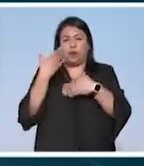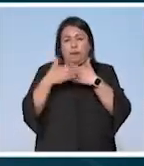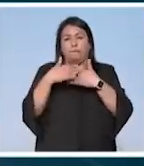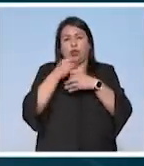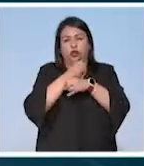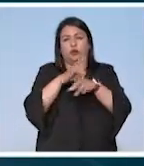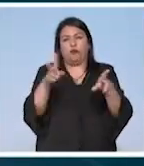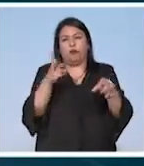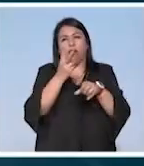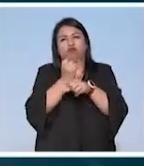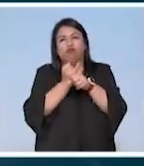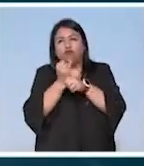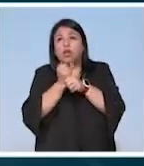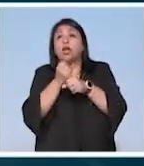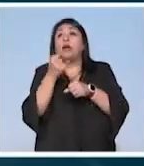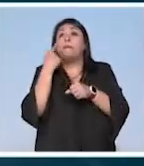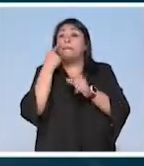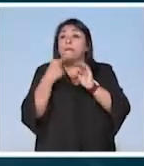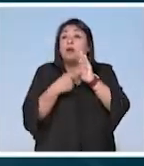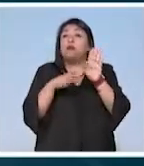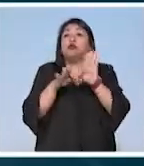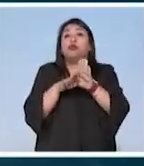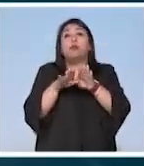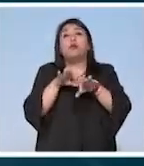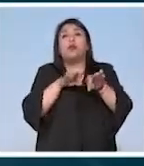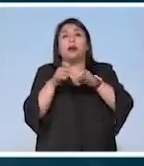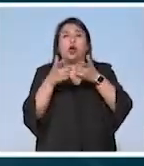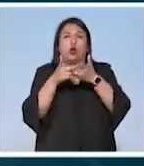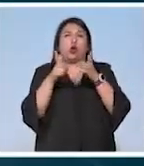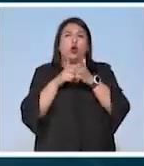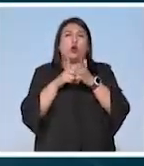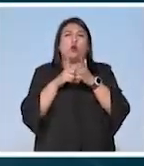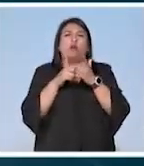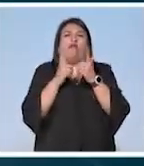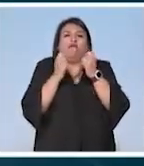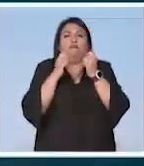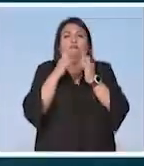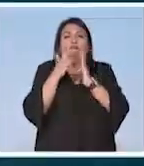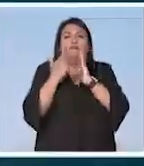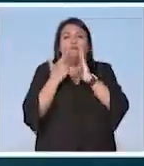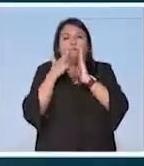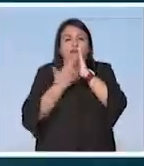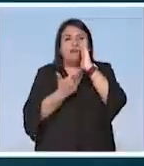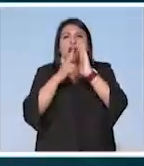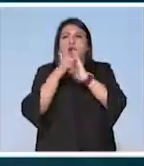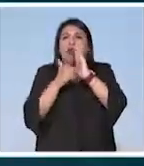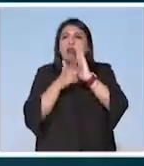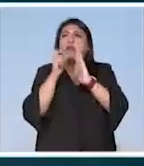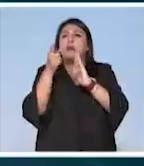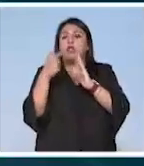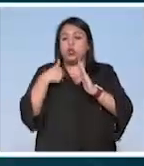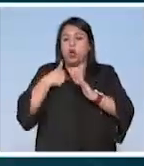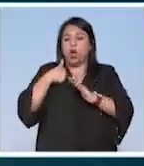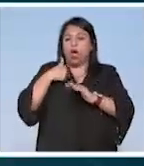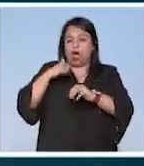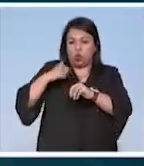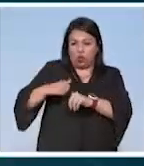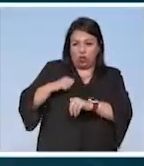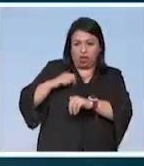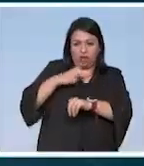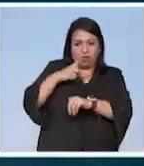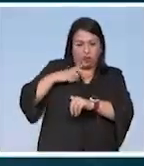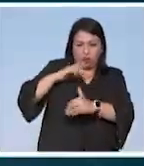este reportaje, presentaremos cómo operan estos grupos delincuenciales y las medidas que las autoridades están tomando